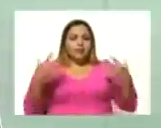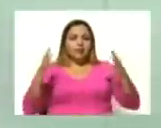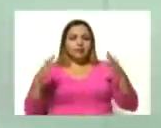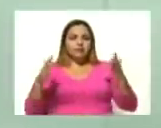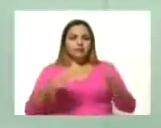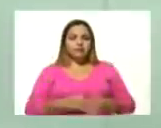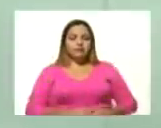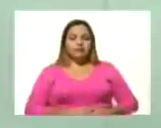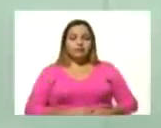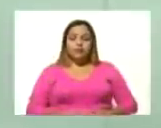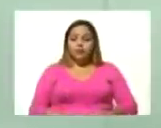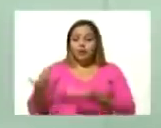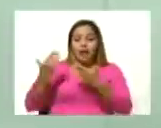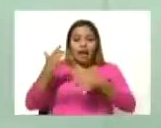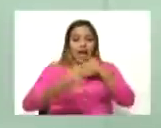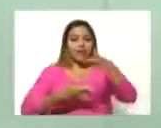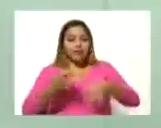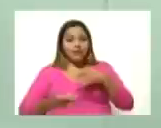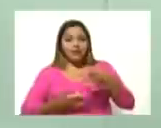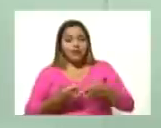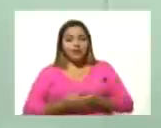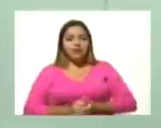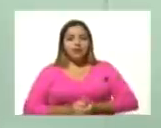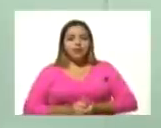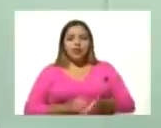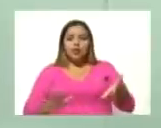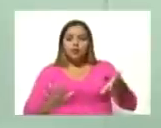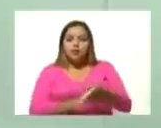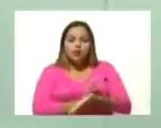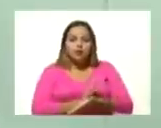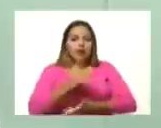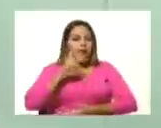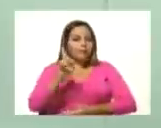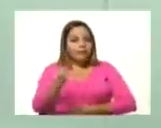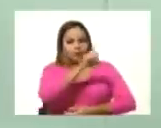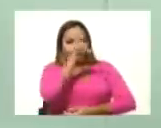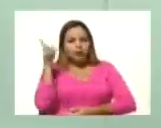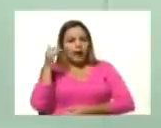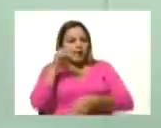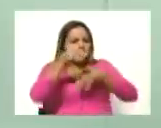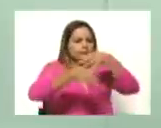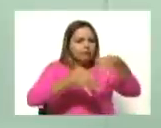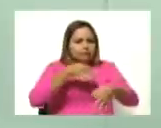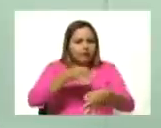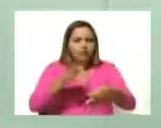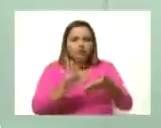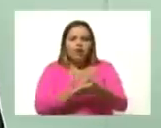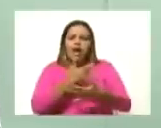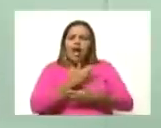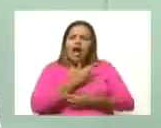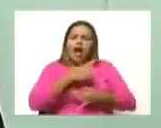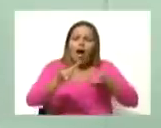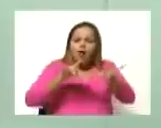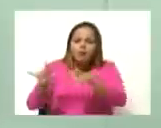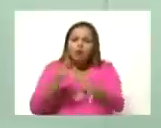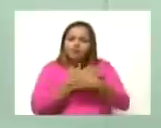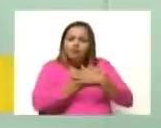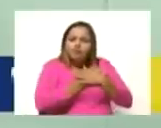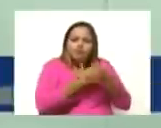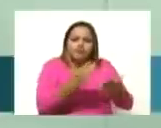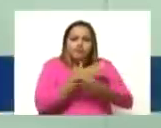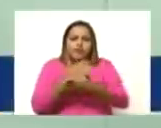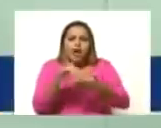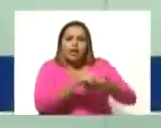Bien, en la jornada de hoy del Partido Socialista Unido de Venezuela se destacó el amor y la nobleza de